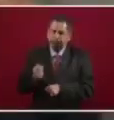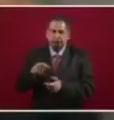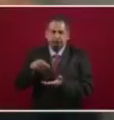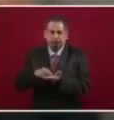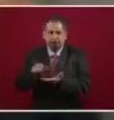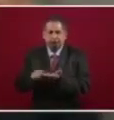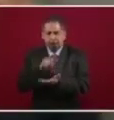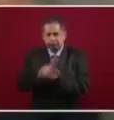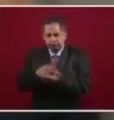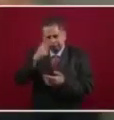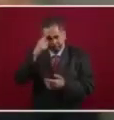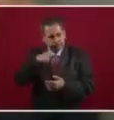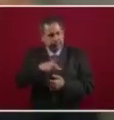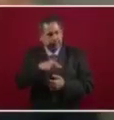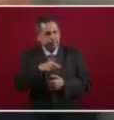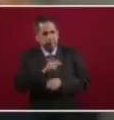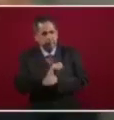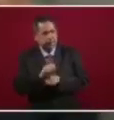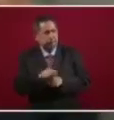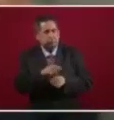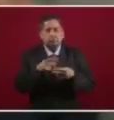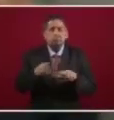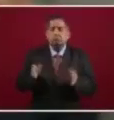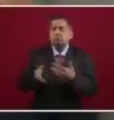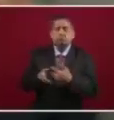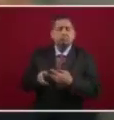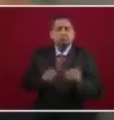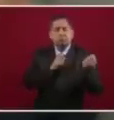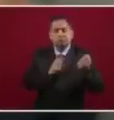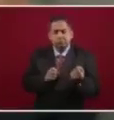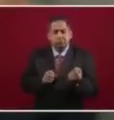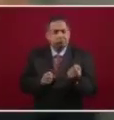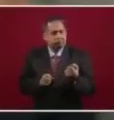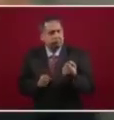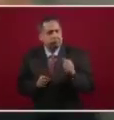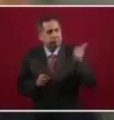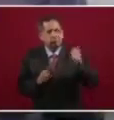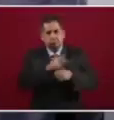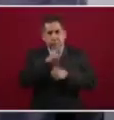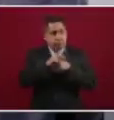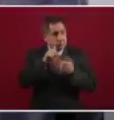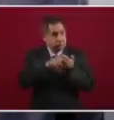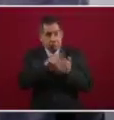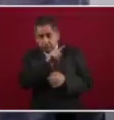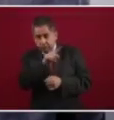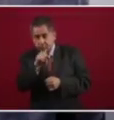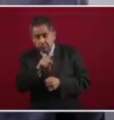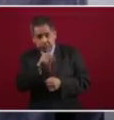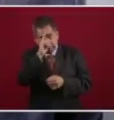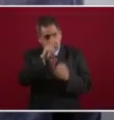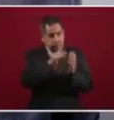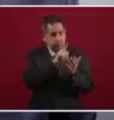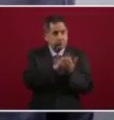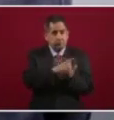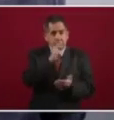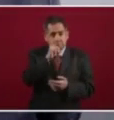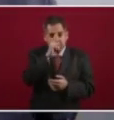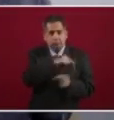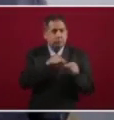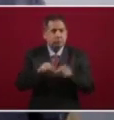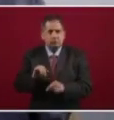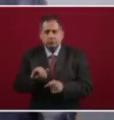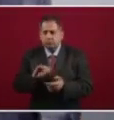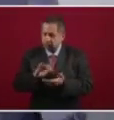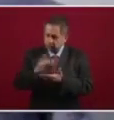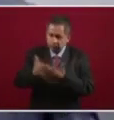esta minería a cielo abierto, que incluso en esos países donde vienen las compañías ya no está permitida.